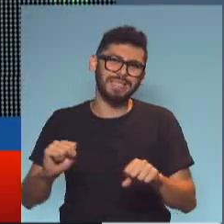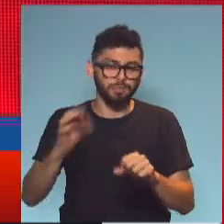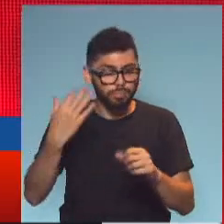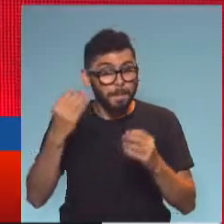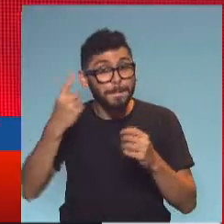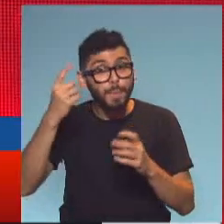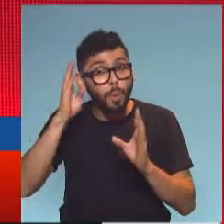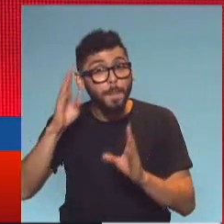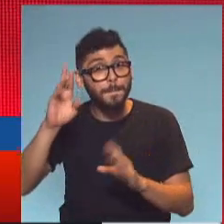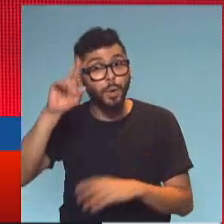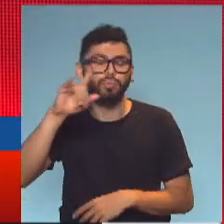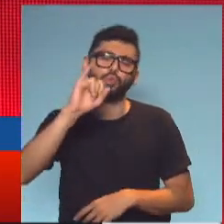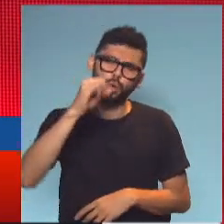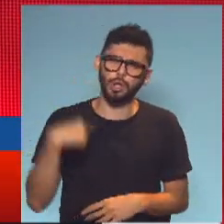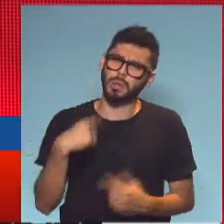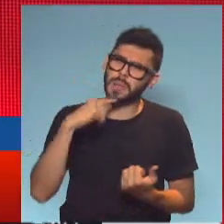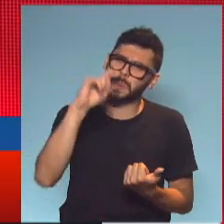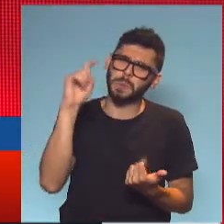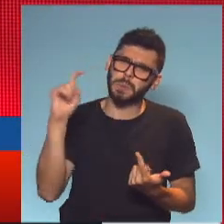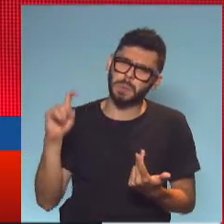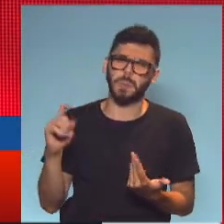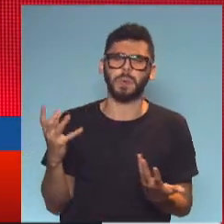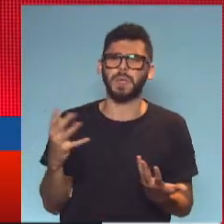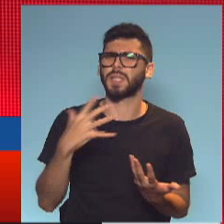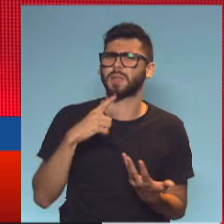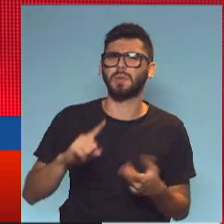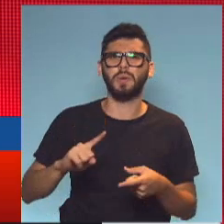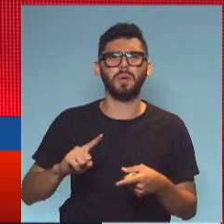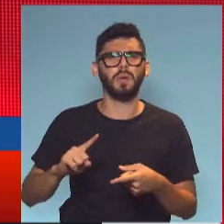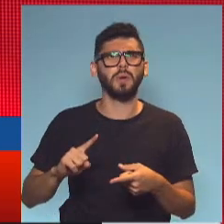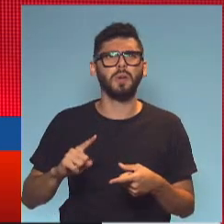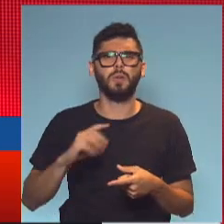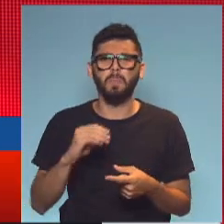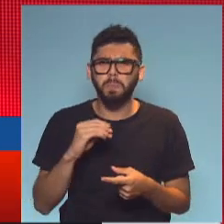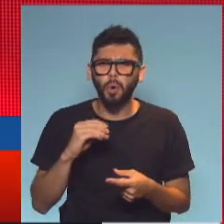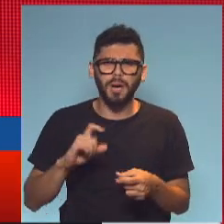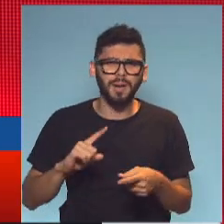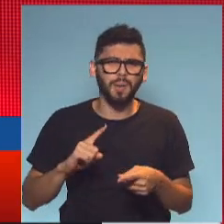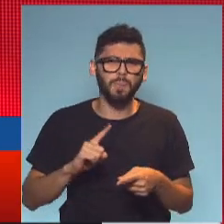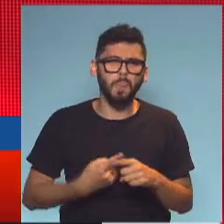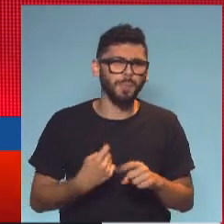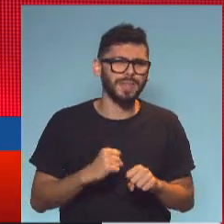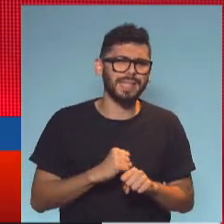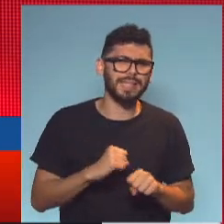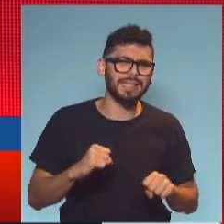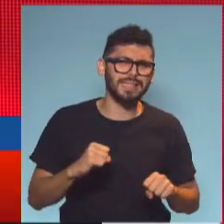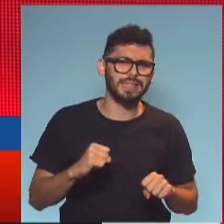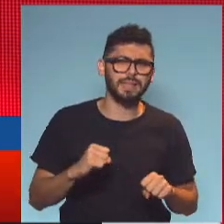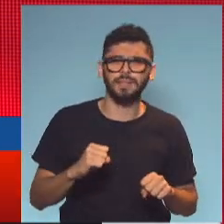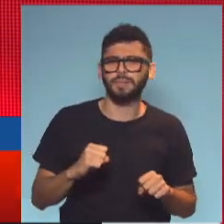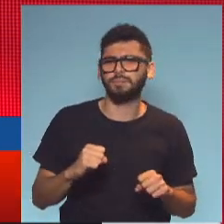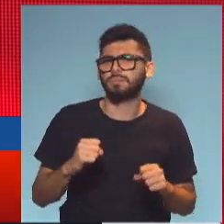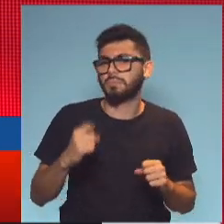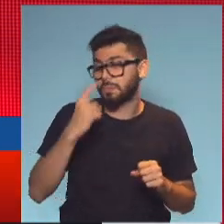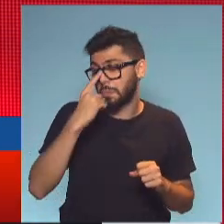entonces. Arrancamos con Perú, porque es donde más preguntas tengo. ¿Se entiende plenamente por la crisis? ¿Se entiende porque en esta crisis política